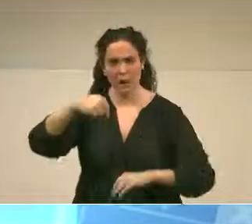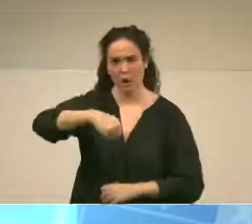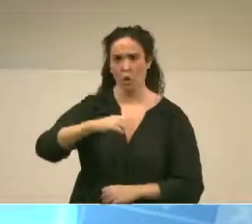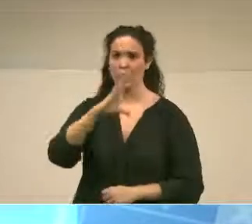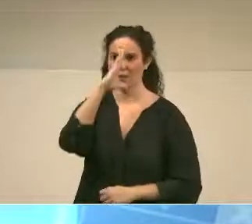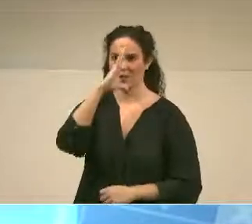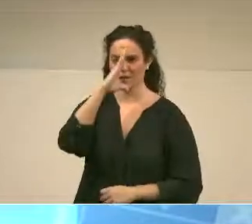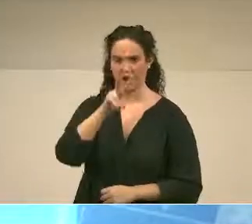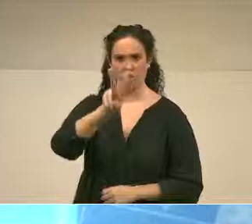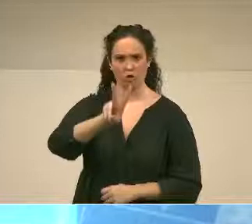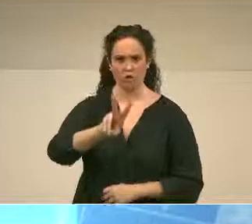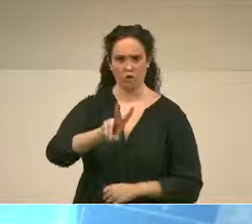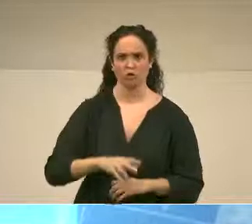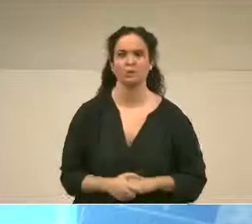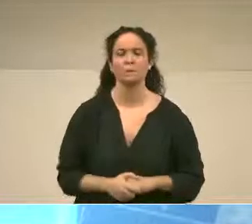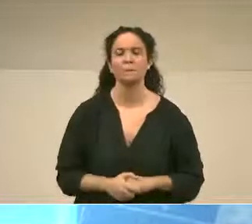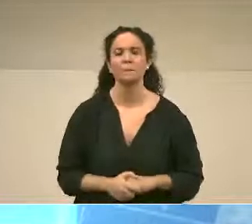2. Euskadin